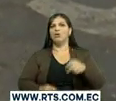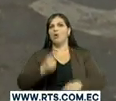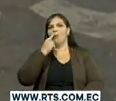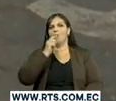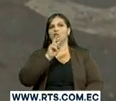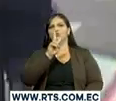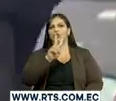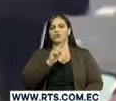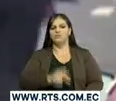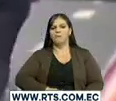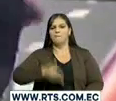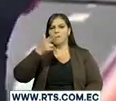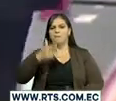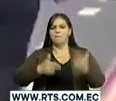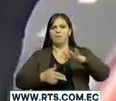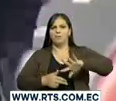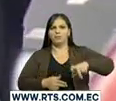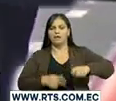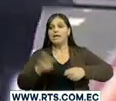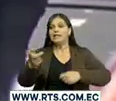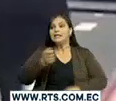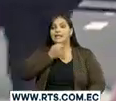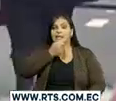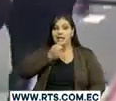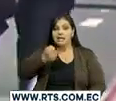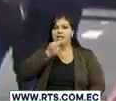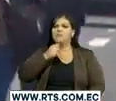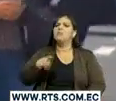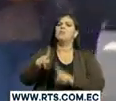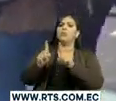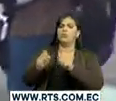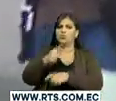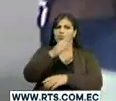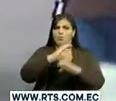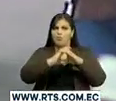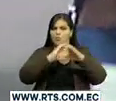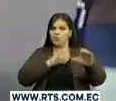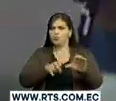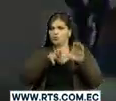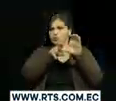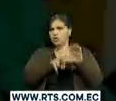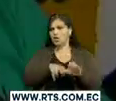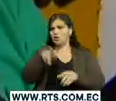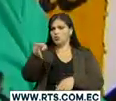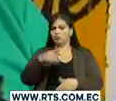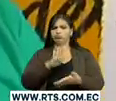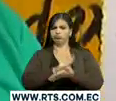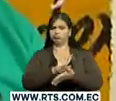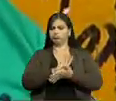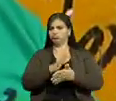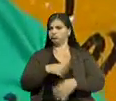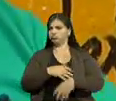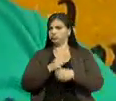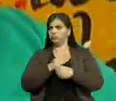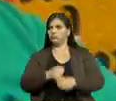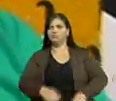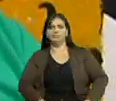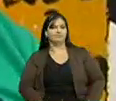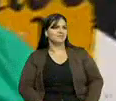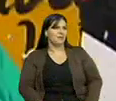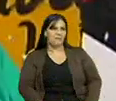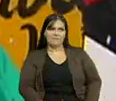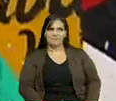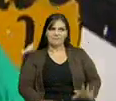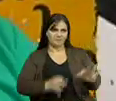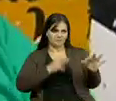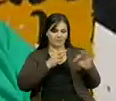cuando toman el servicio de transportación pública. Se ve el problema que hay, que no paran los buses. Paran donde le da la